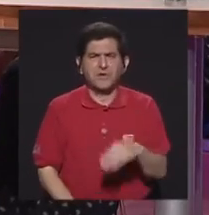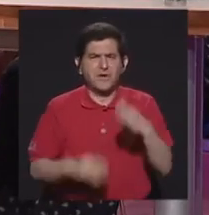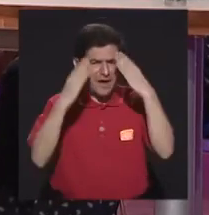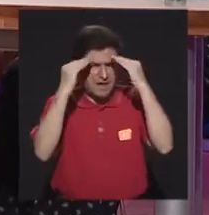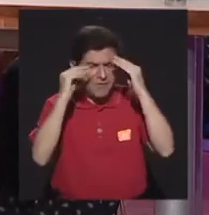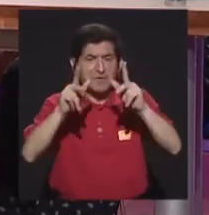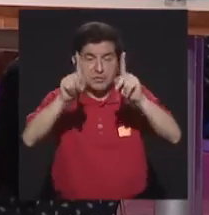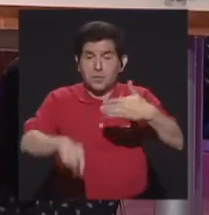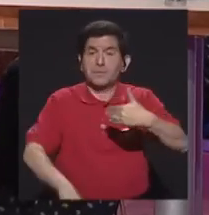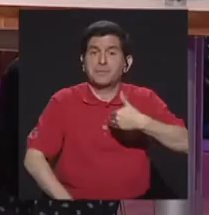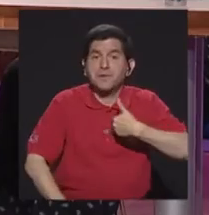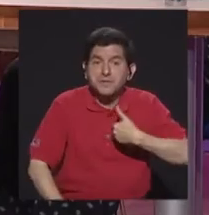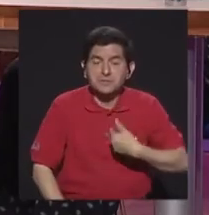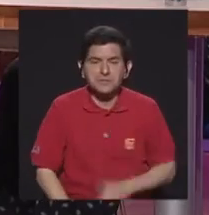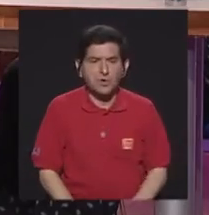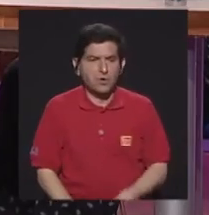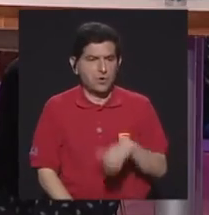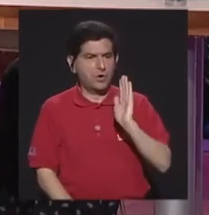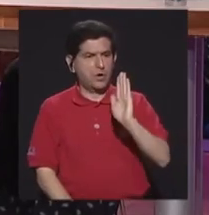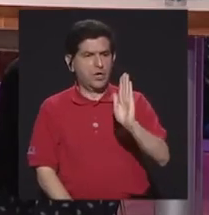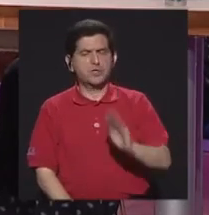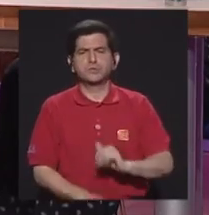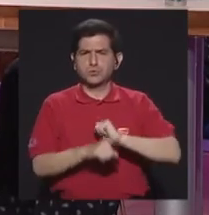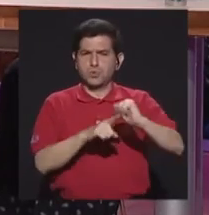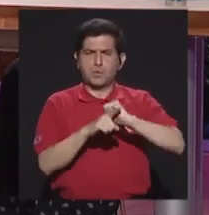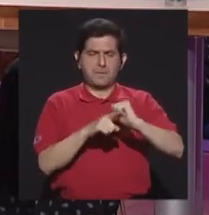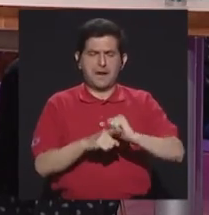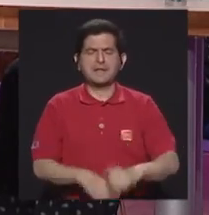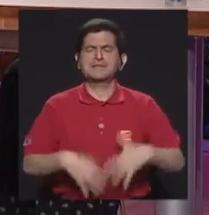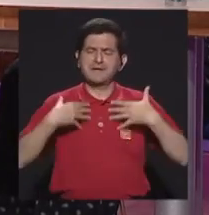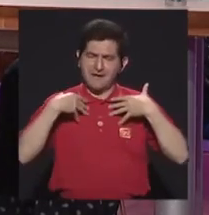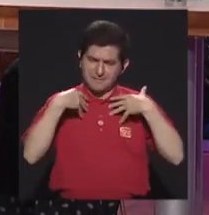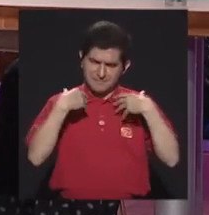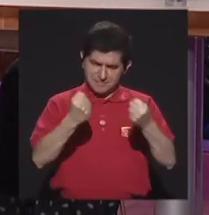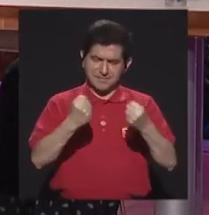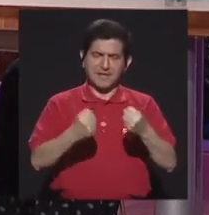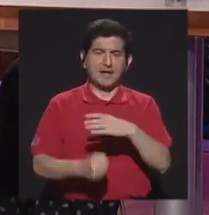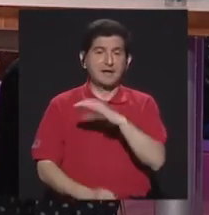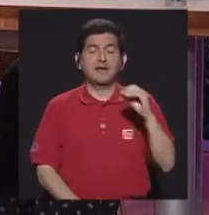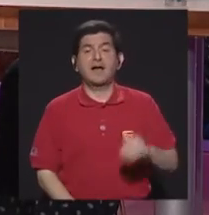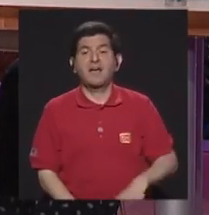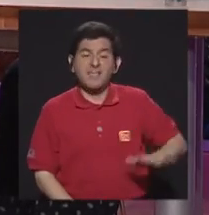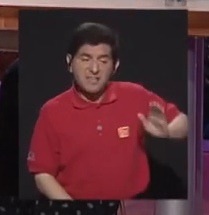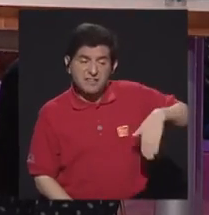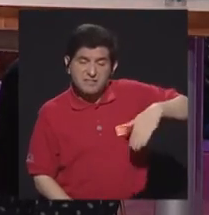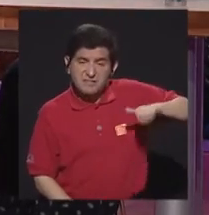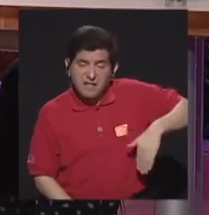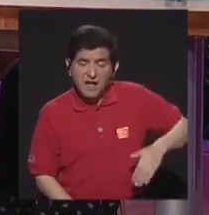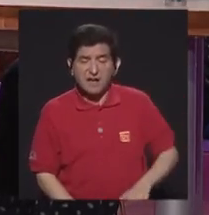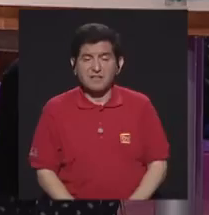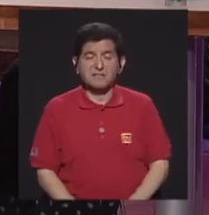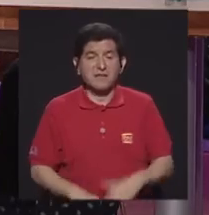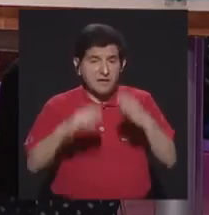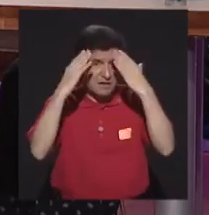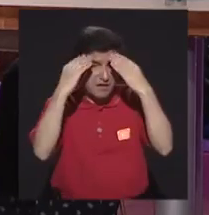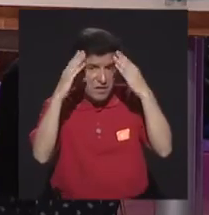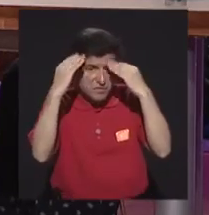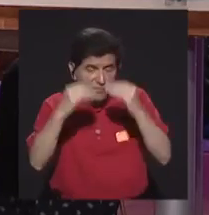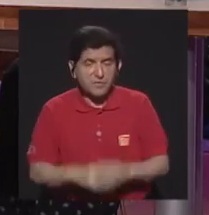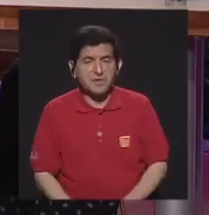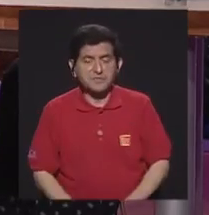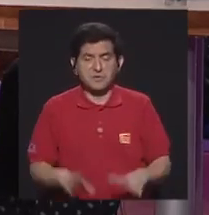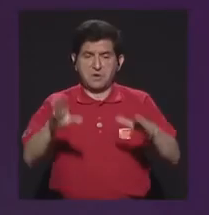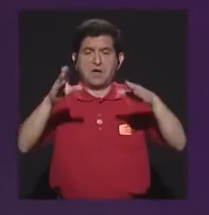reciba la persona, tiene un ejercicio más sano de su sexualidad y una tardía exposición a